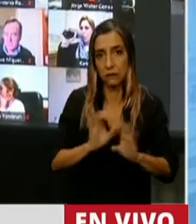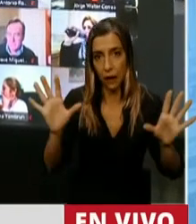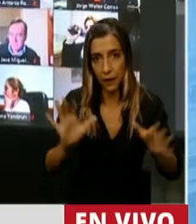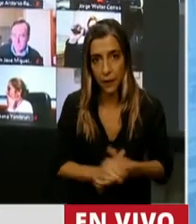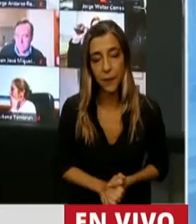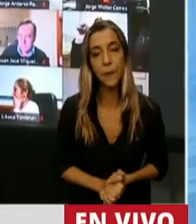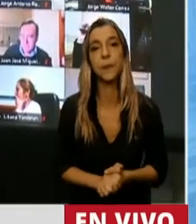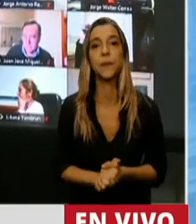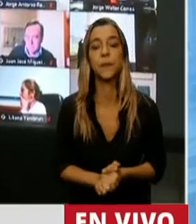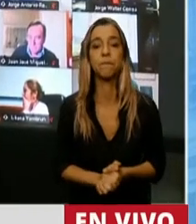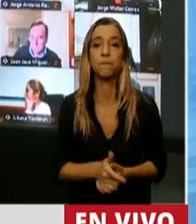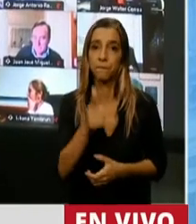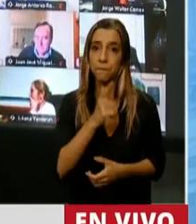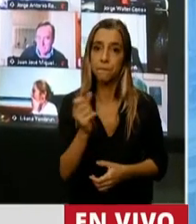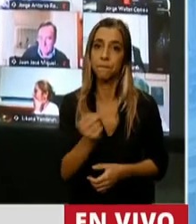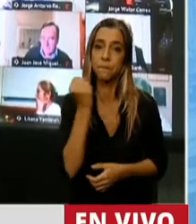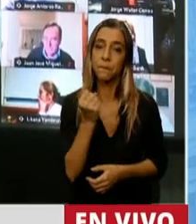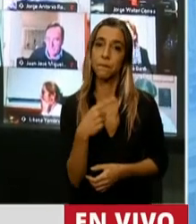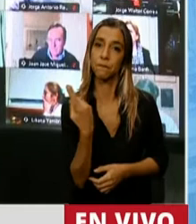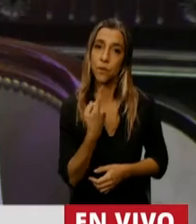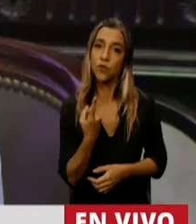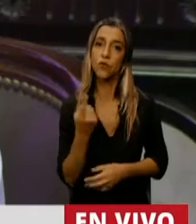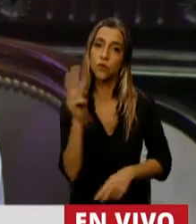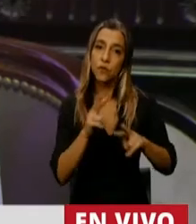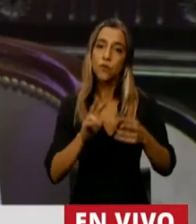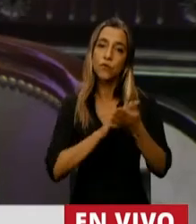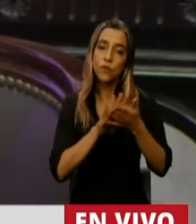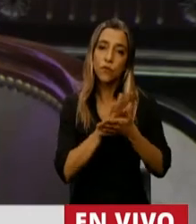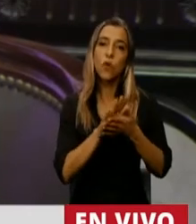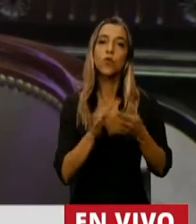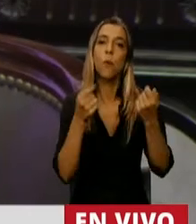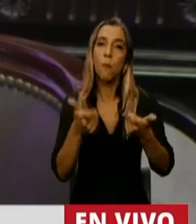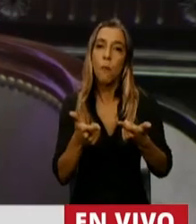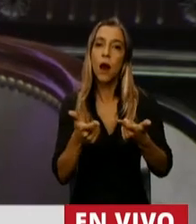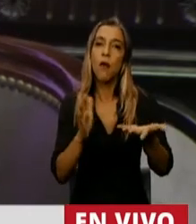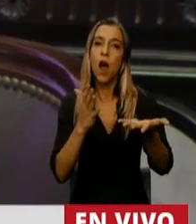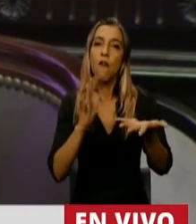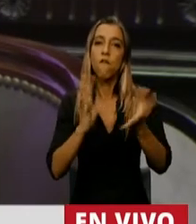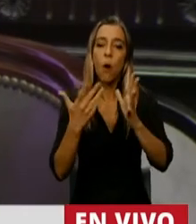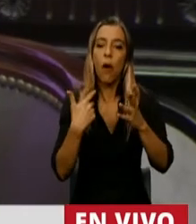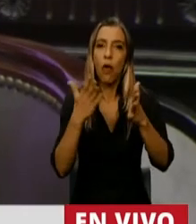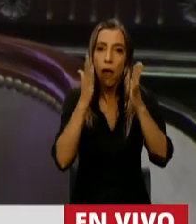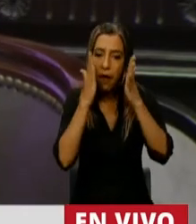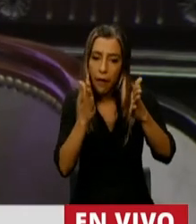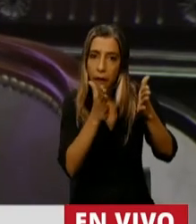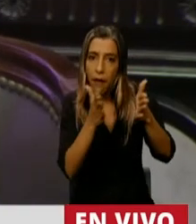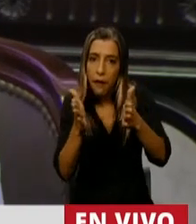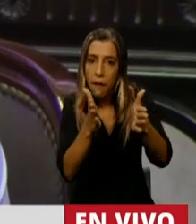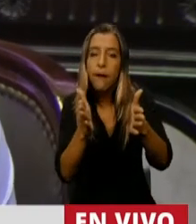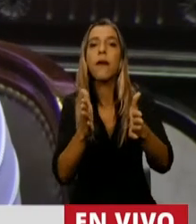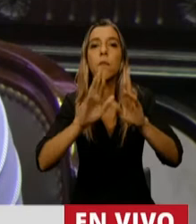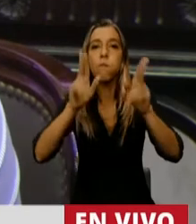hacer lo necesario para darle previsibilidad a la Argentina. Por